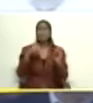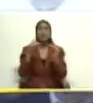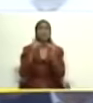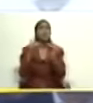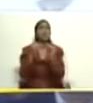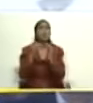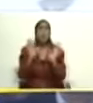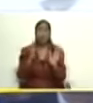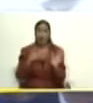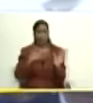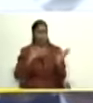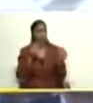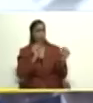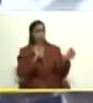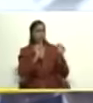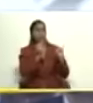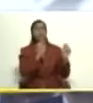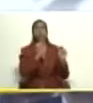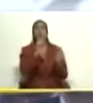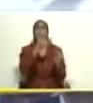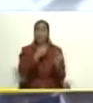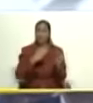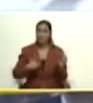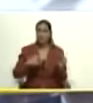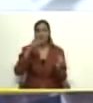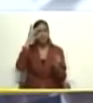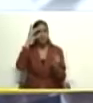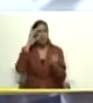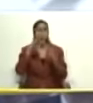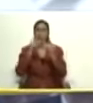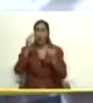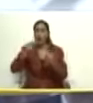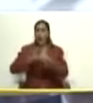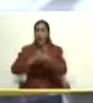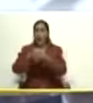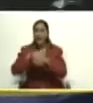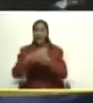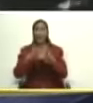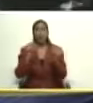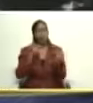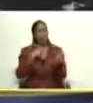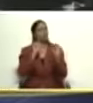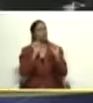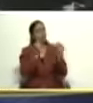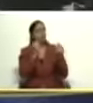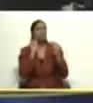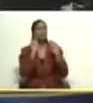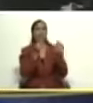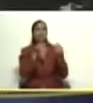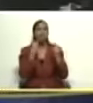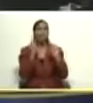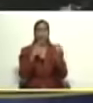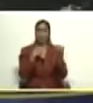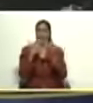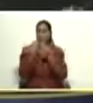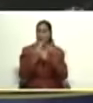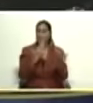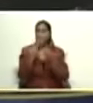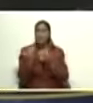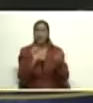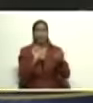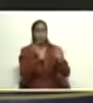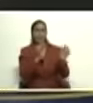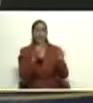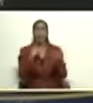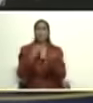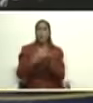la discutimos muchísimo con la vicepresidenta, con Héctor, con todo. Pero una discusión esa sabrosa, en donde hay un feedback, regresamos,